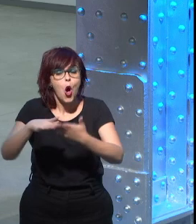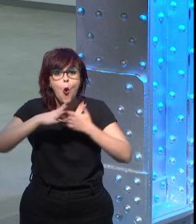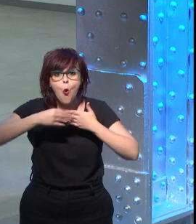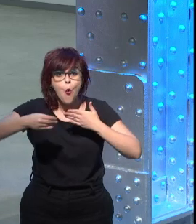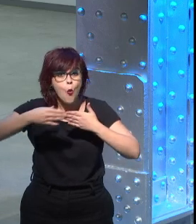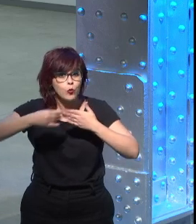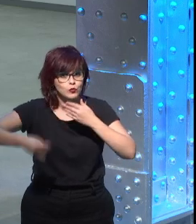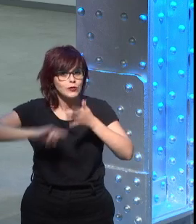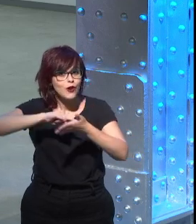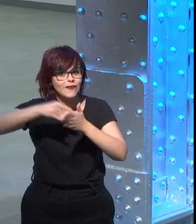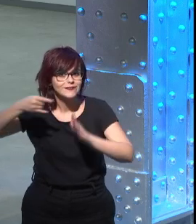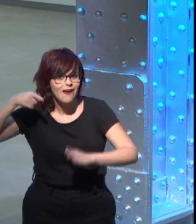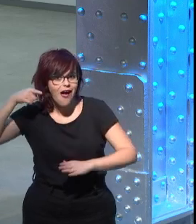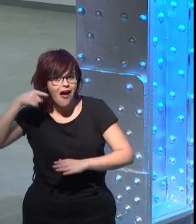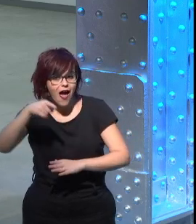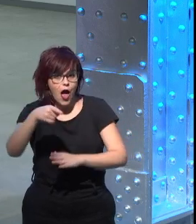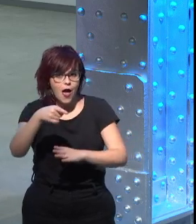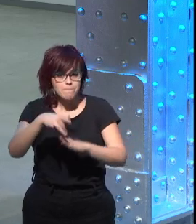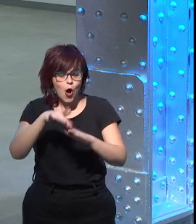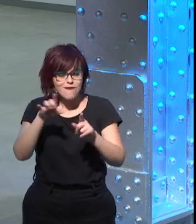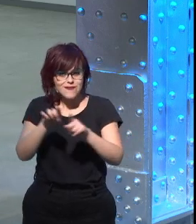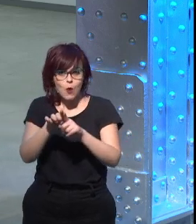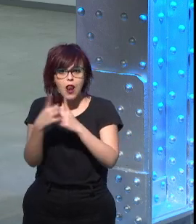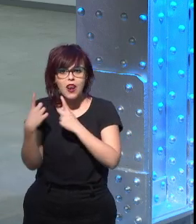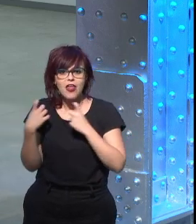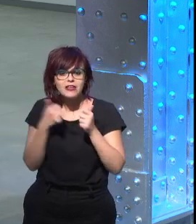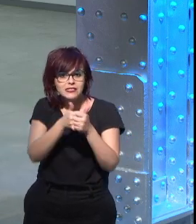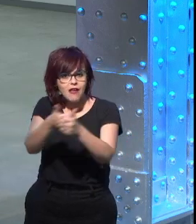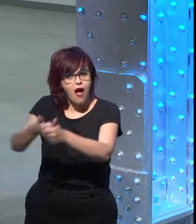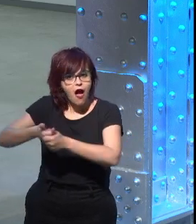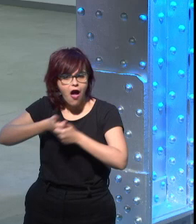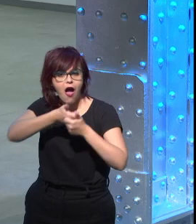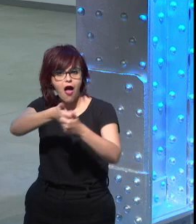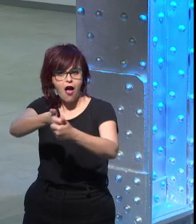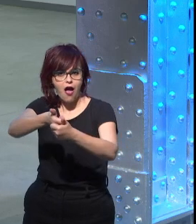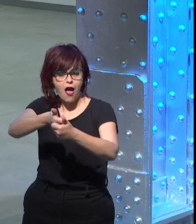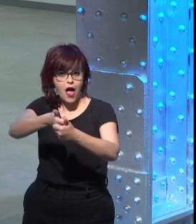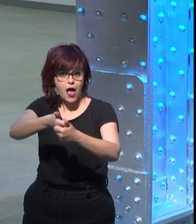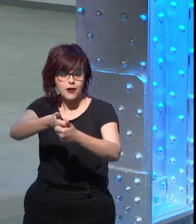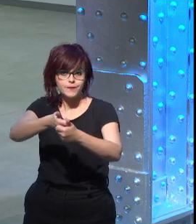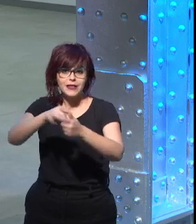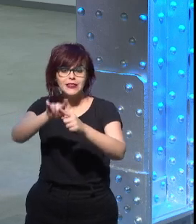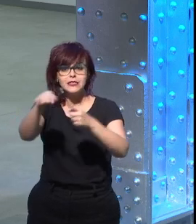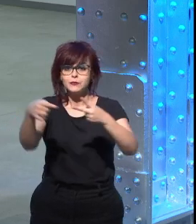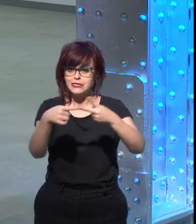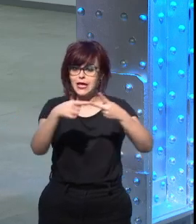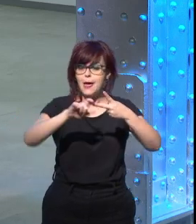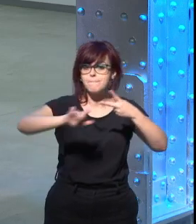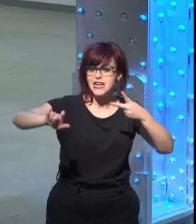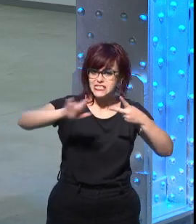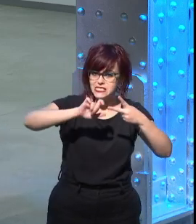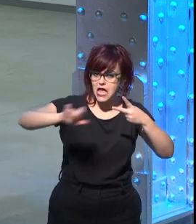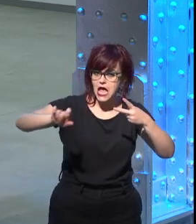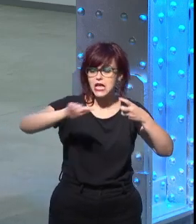las nuevas tecnologías, el que las abraza con mayor entusiasmo. Por detrás vamos las empresas